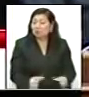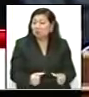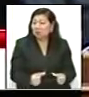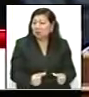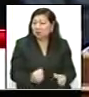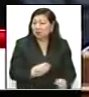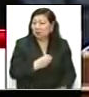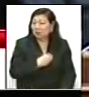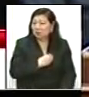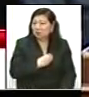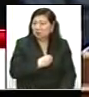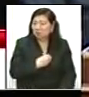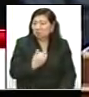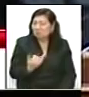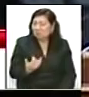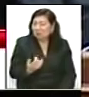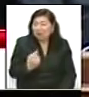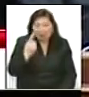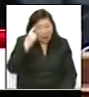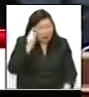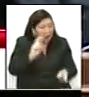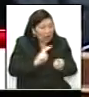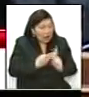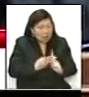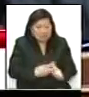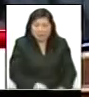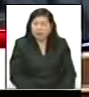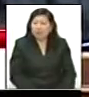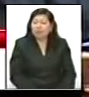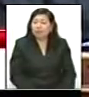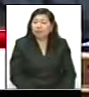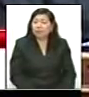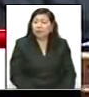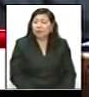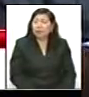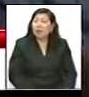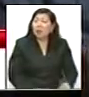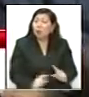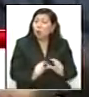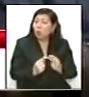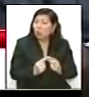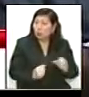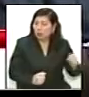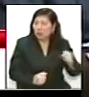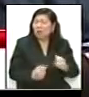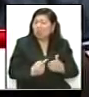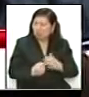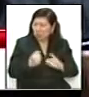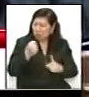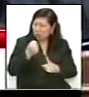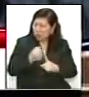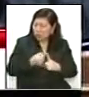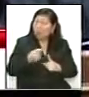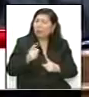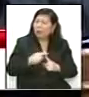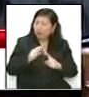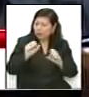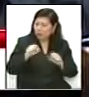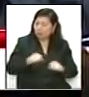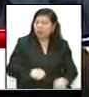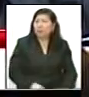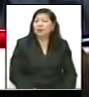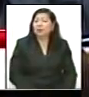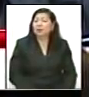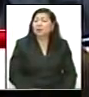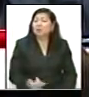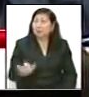los arrepentidos. Y con esto yo quiero salvaguardar a algunos grupos de izquierda que sí lucharon contra el terrorismo y lo